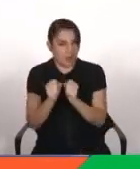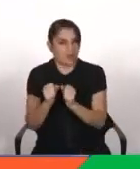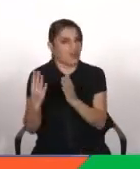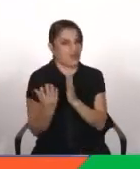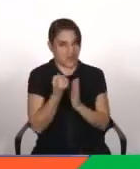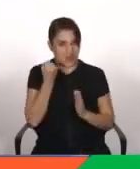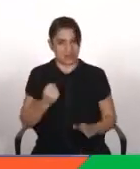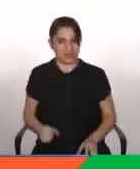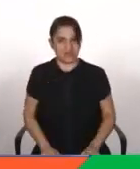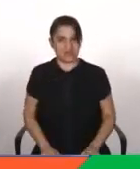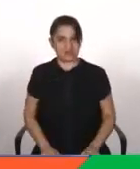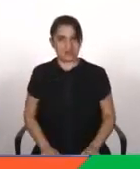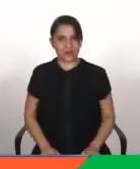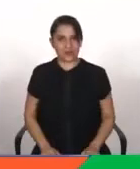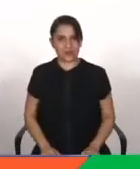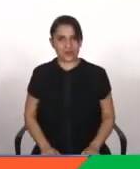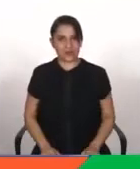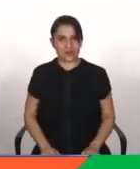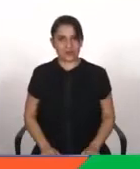también.